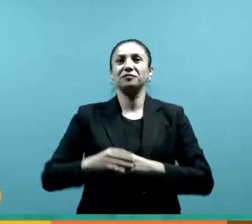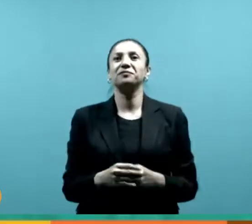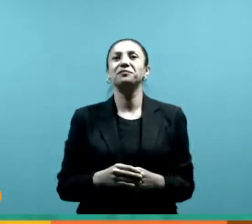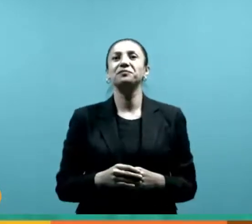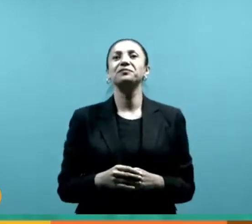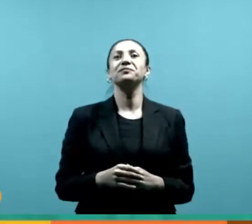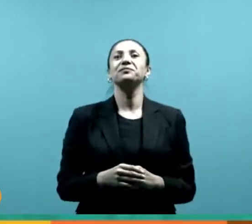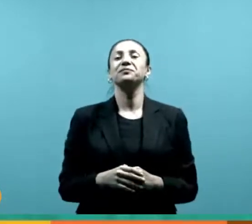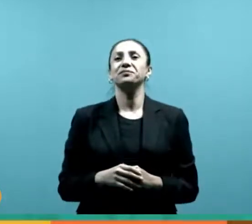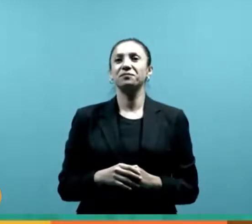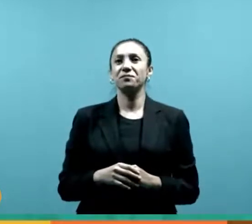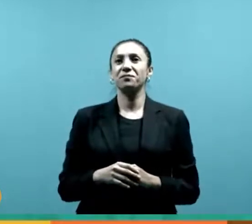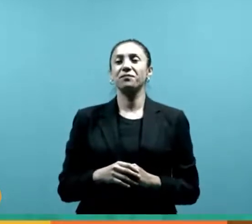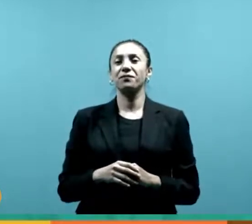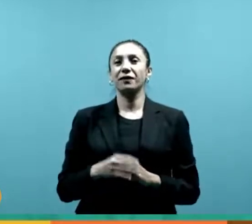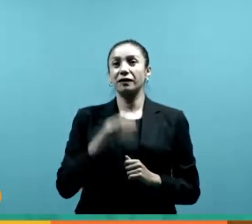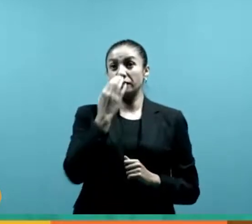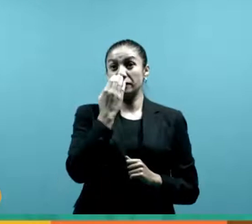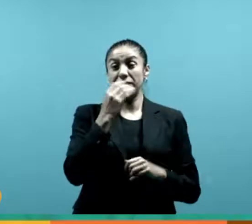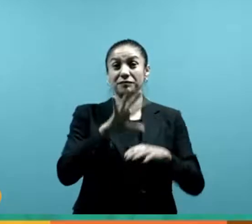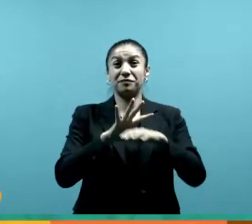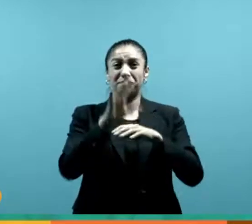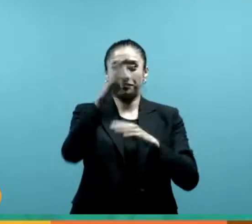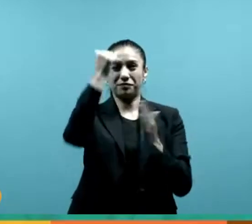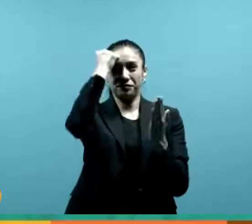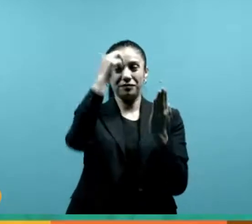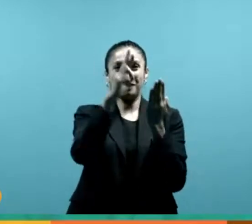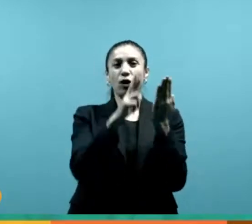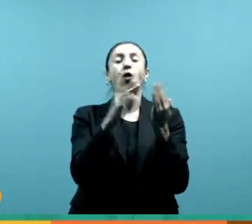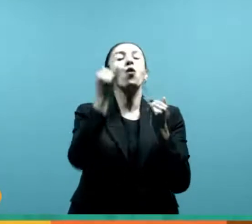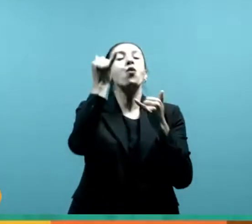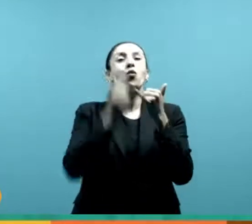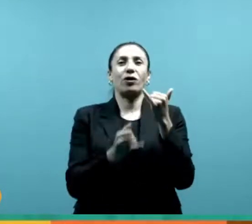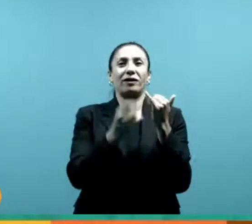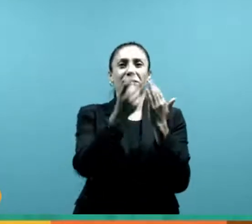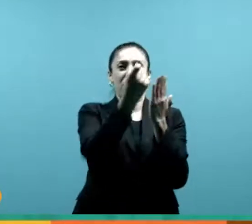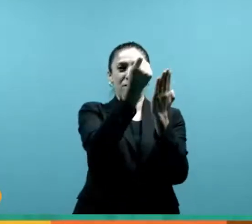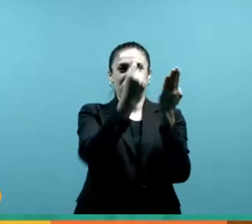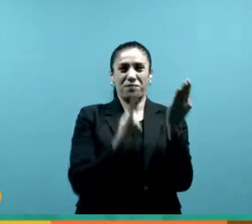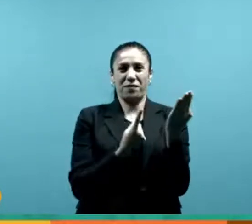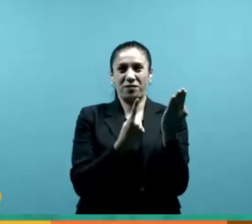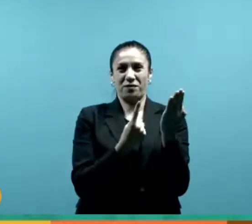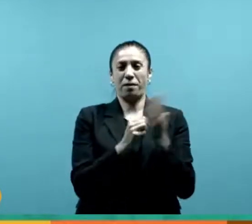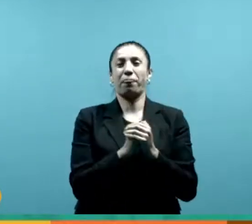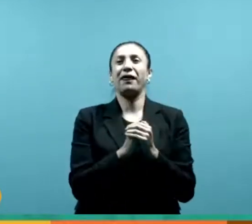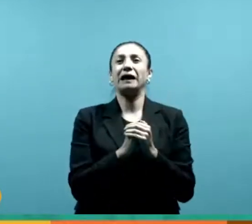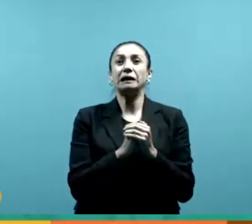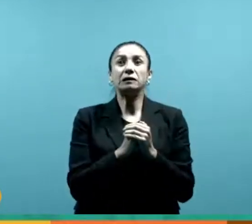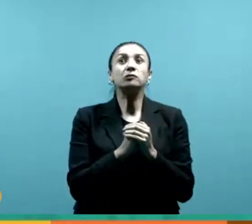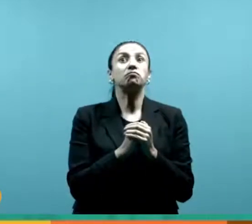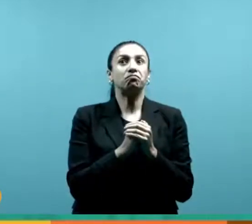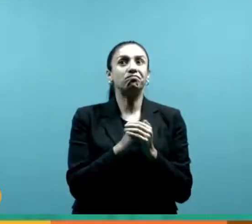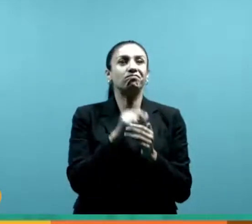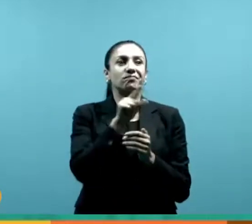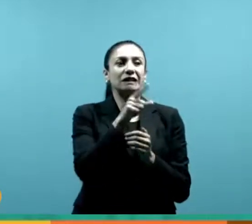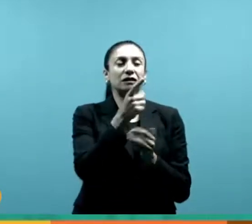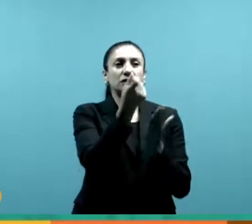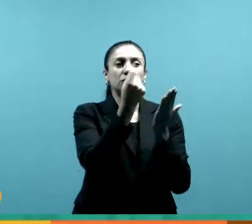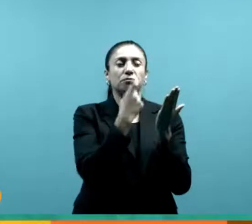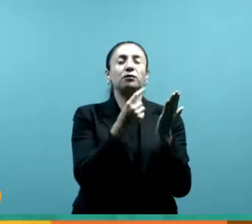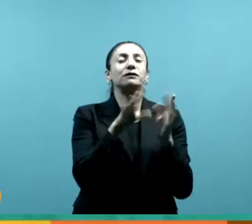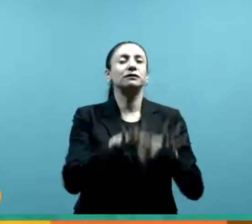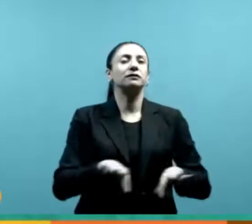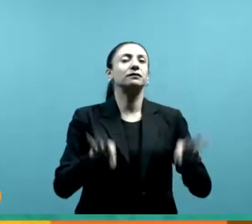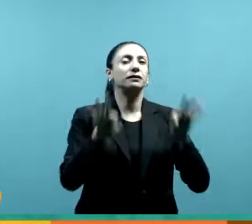Bien, doctor Pavel, tenemos, esta sí es la última pregunta, creo que es bastante importante para el momento que